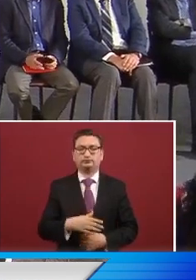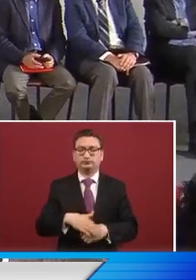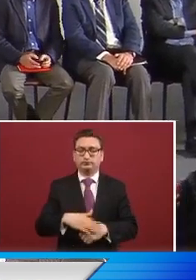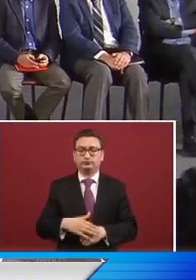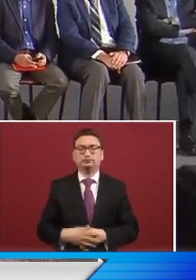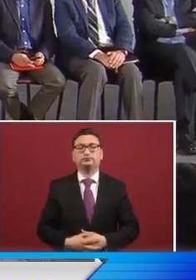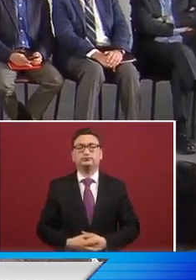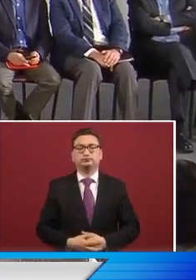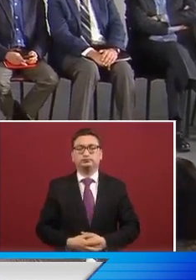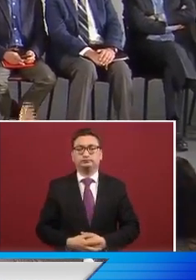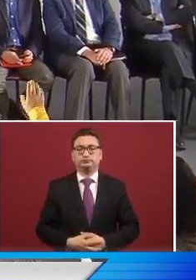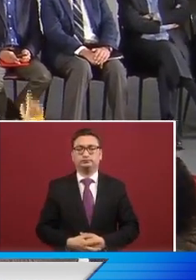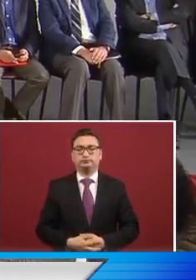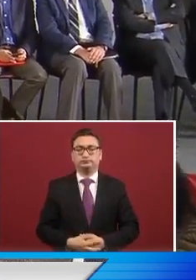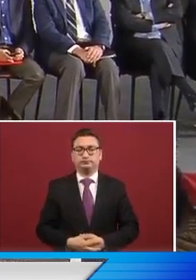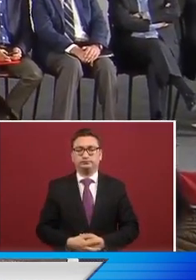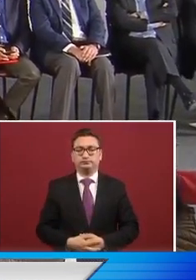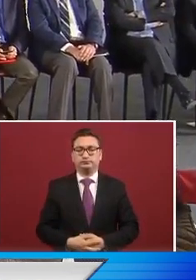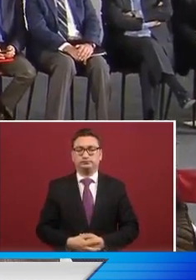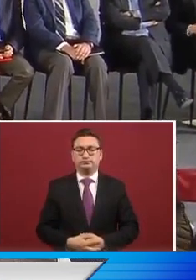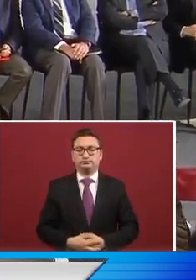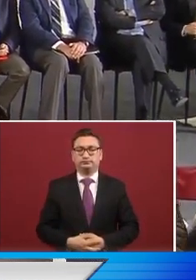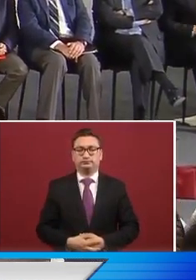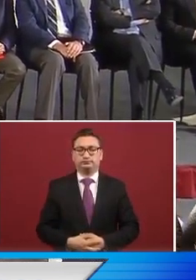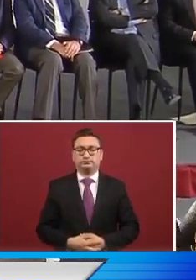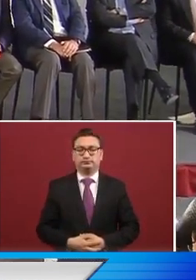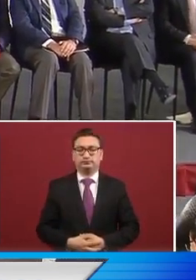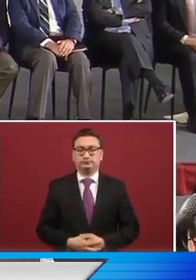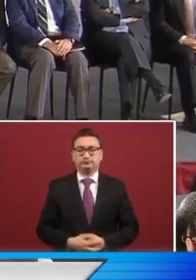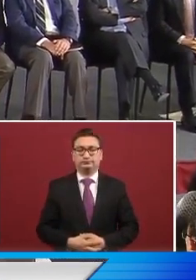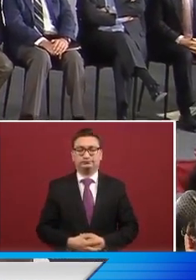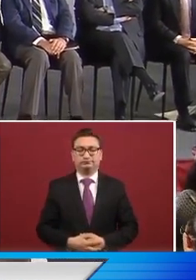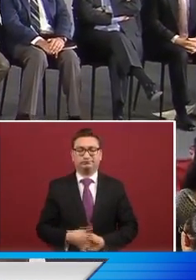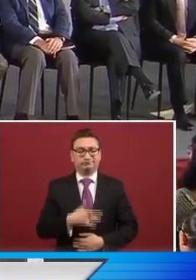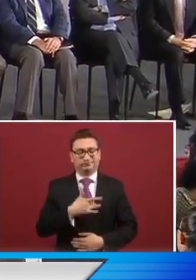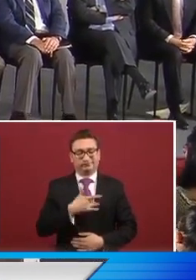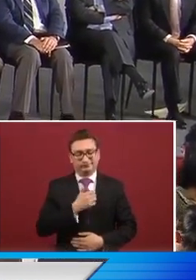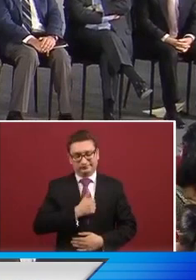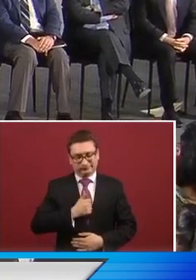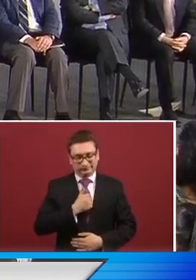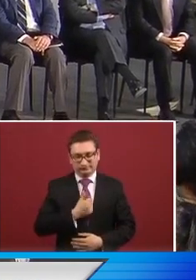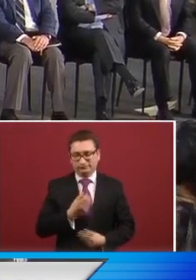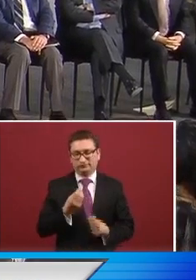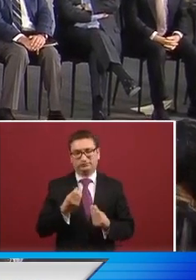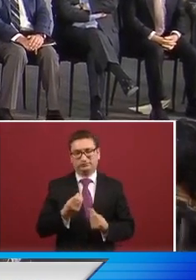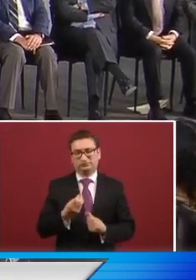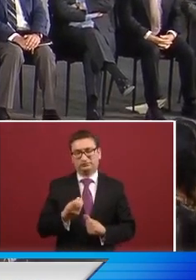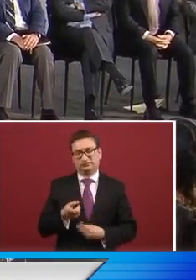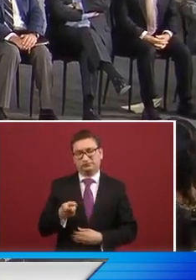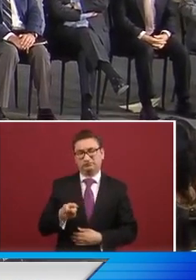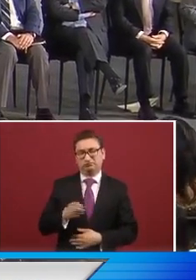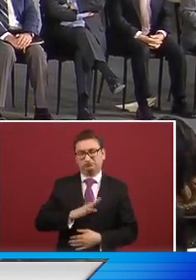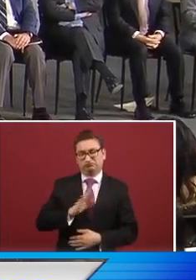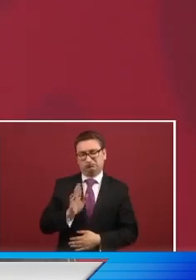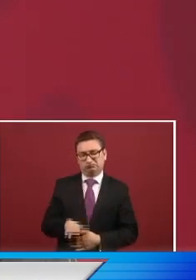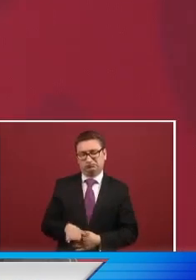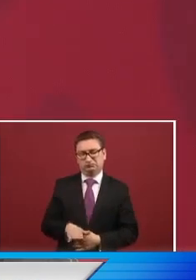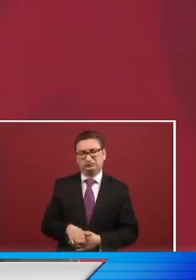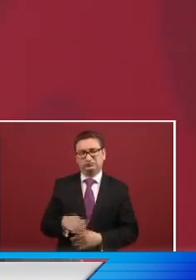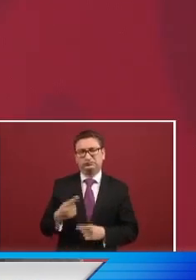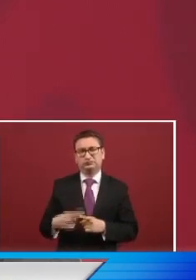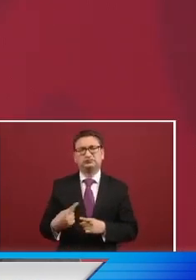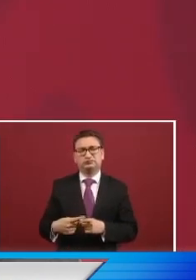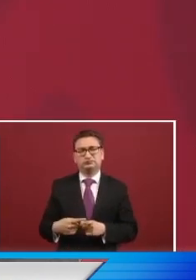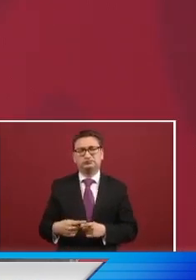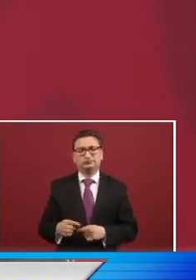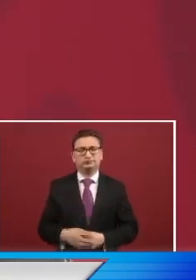bajo, gasolina regular marca Orsan a 19.25. Gasolina premium marca Orsan a 20.59. Diésel